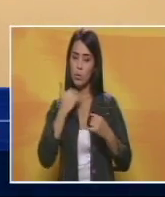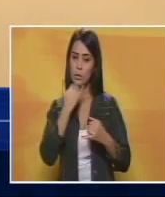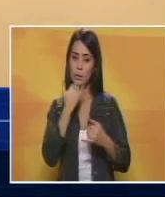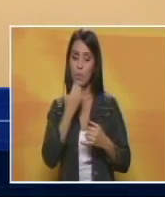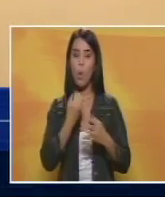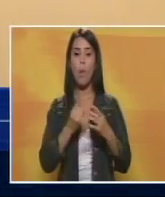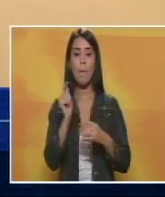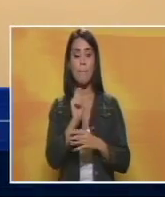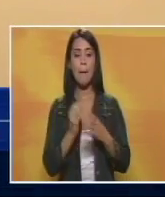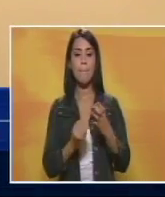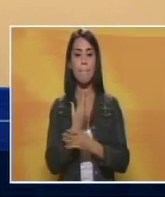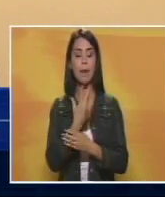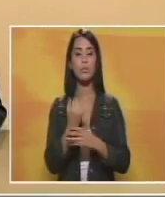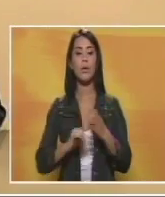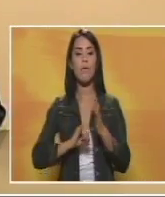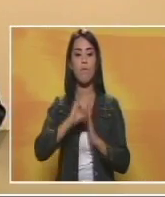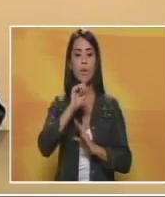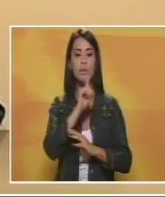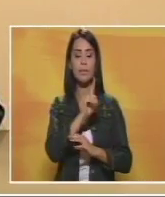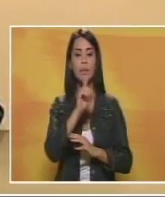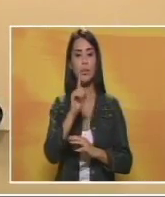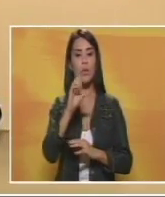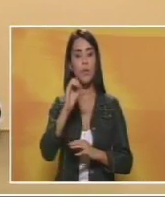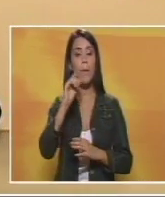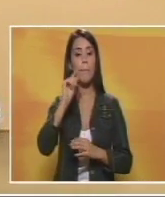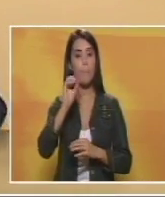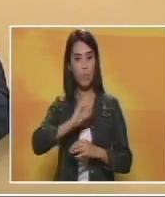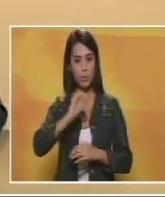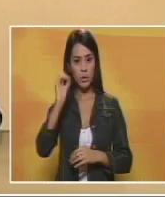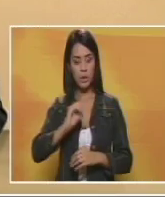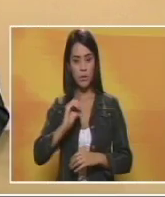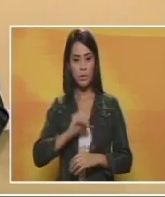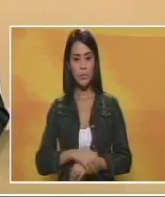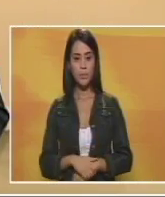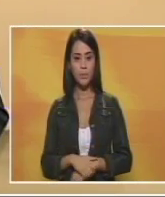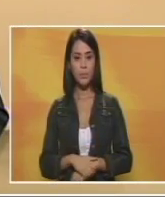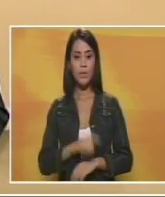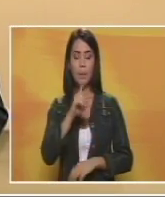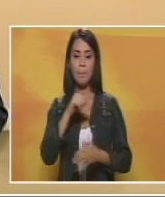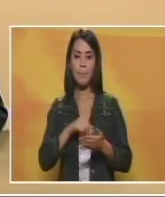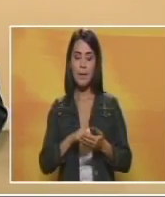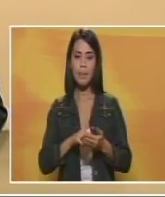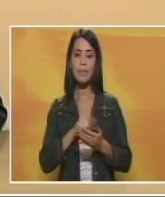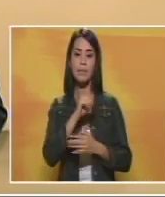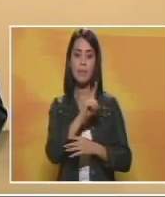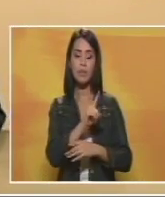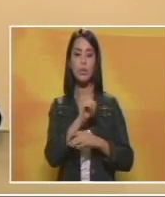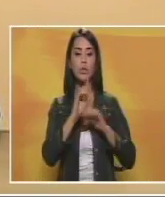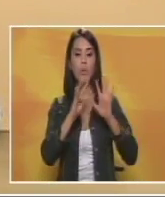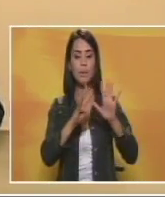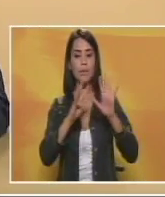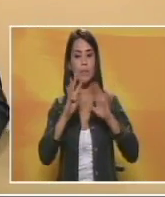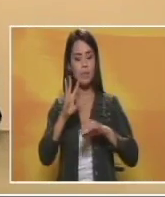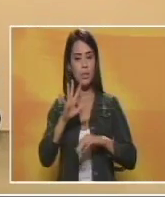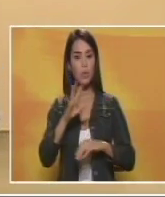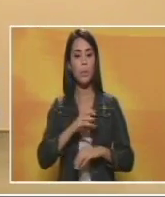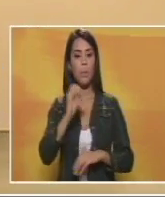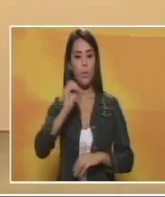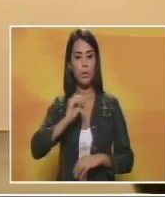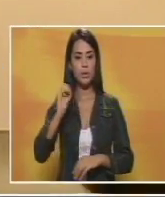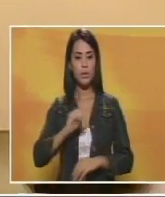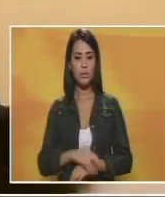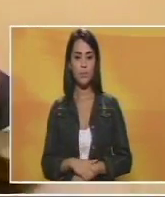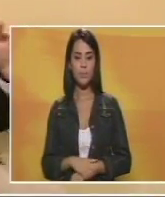mayo, que situaron en 110% y una acumulada de 1.195% y